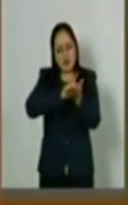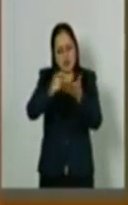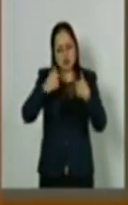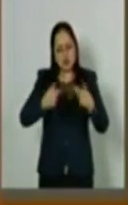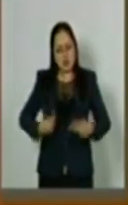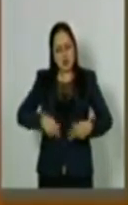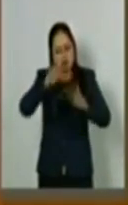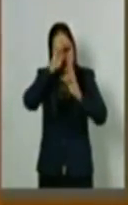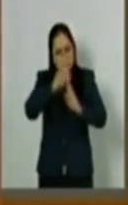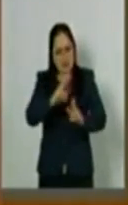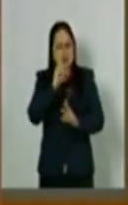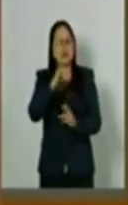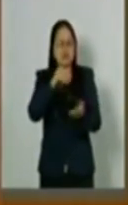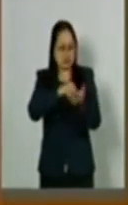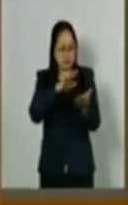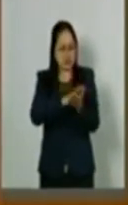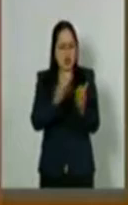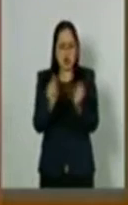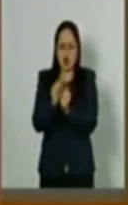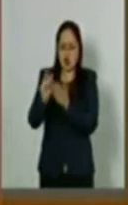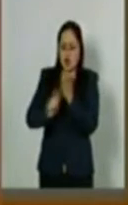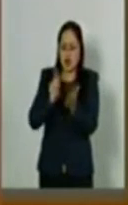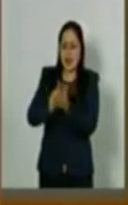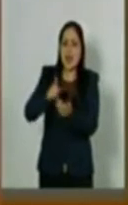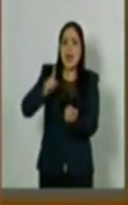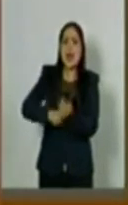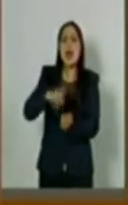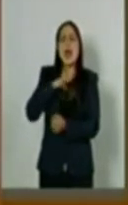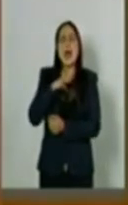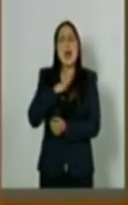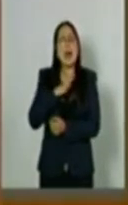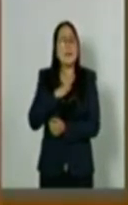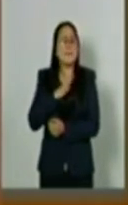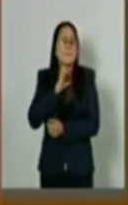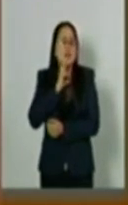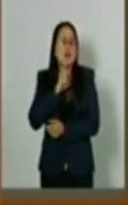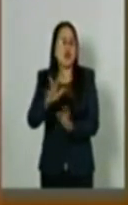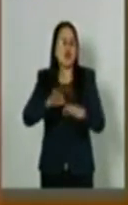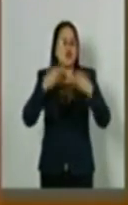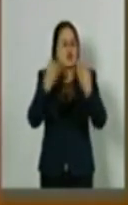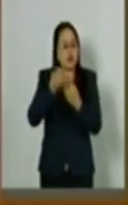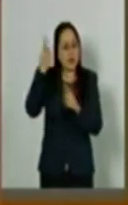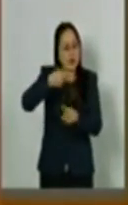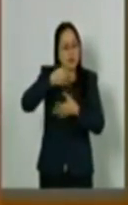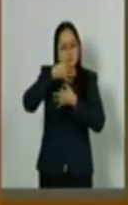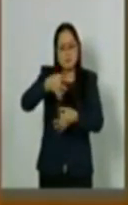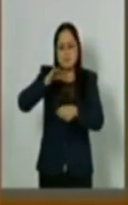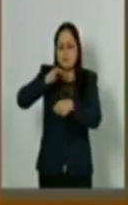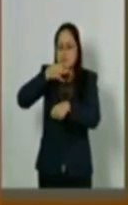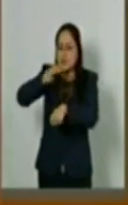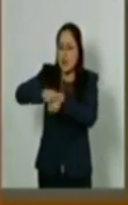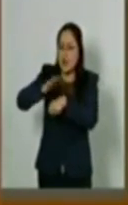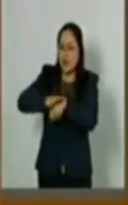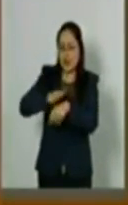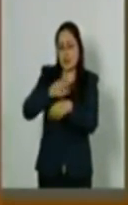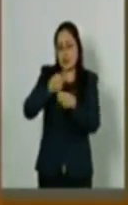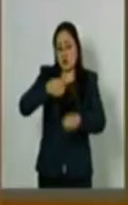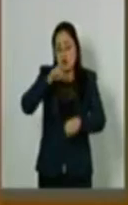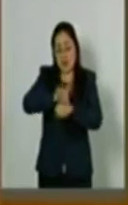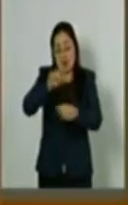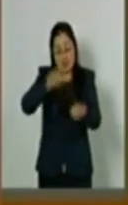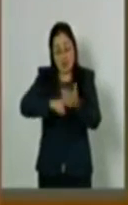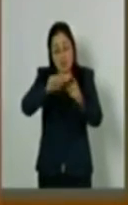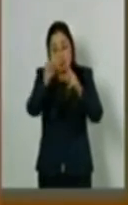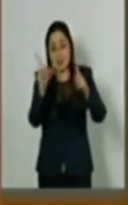derechos humanos. Con la expedición de esta ley se genera un mecanismo de declaratoria de protección de seguridad